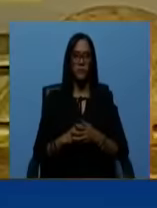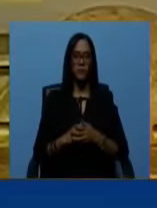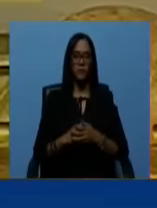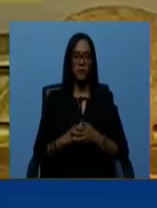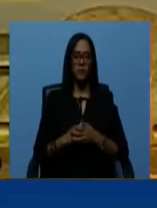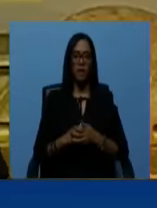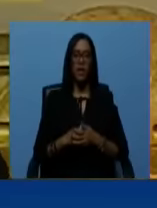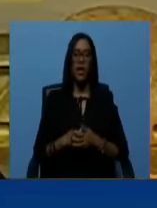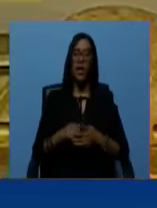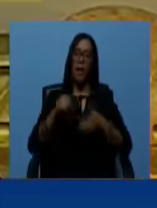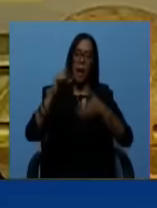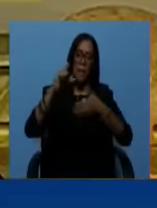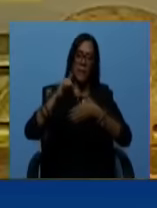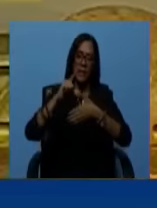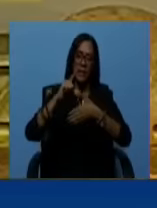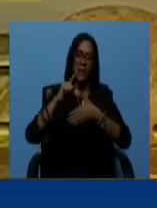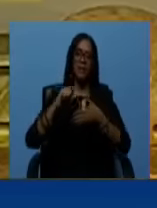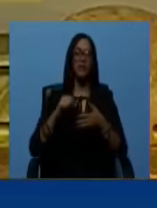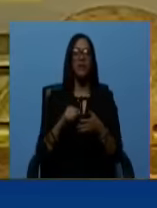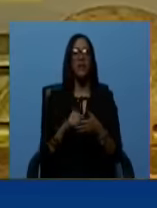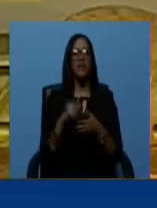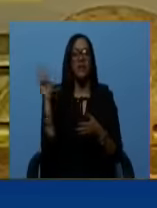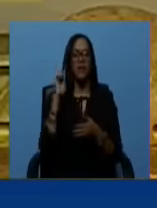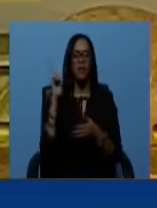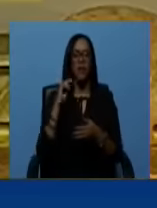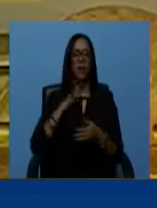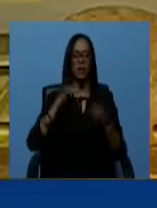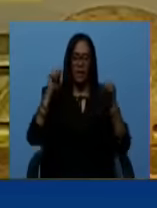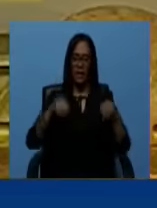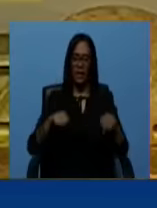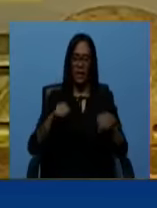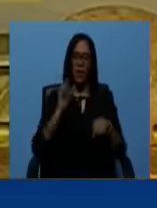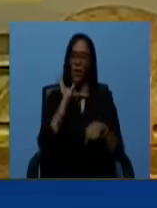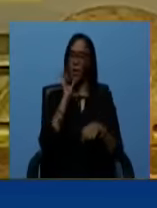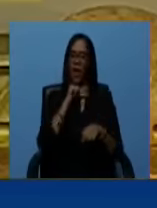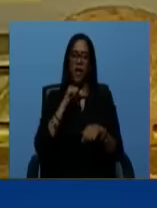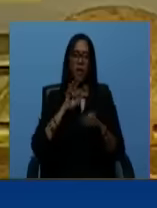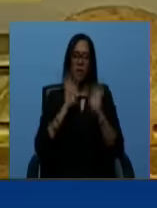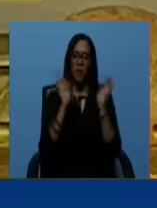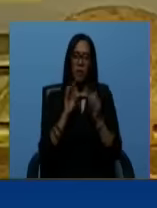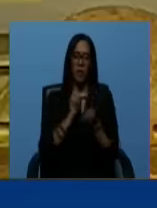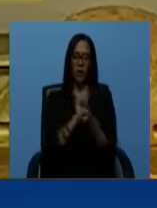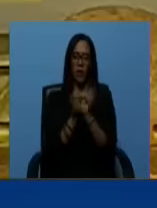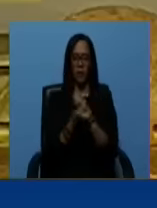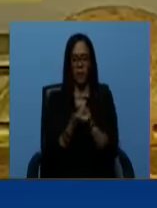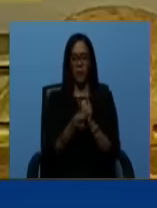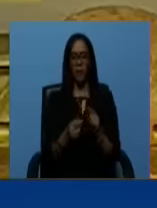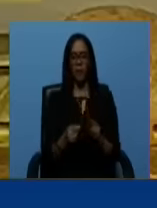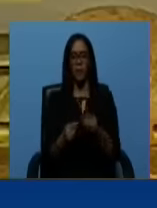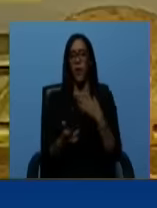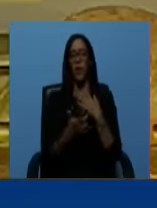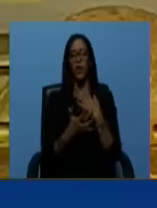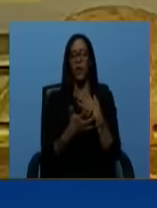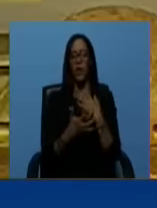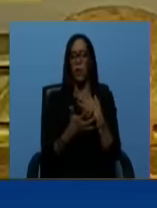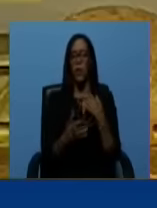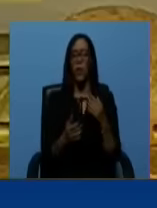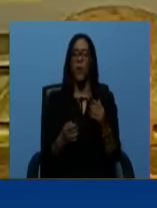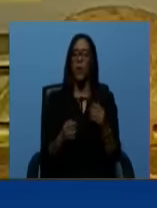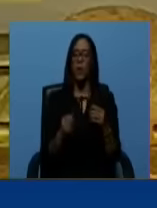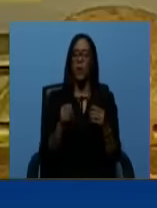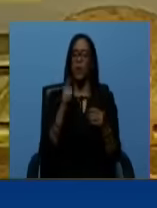América del Sur y Venezuela vamos a estar aquí. No hay forma de que nos mudemos y que toquemos un botón y terminemos